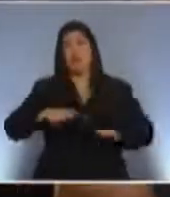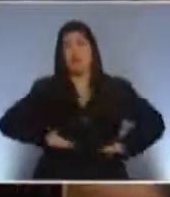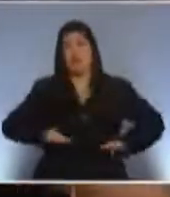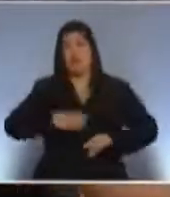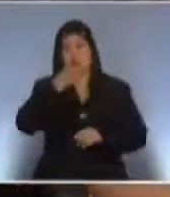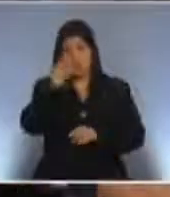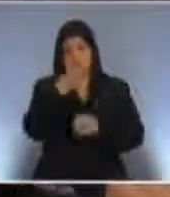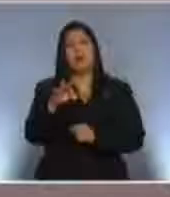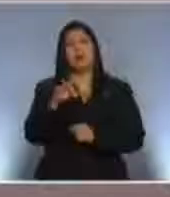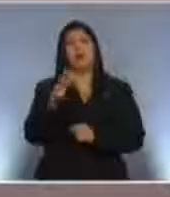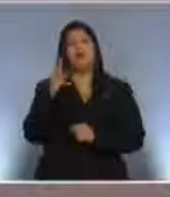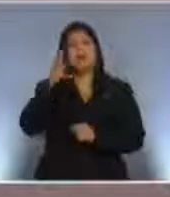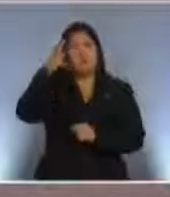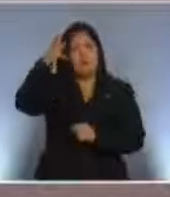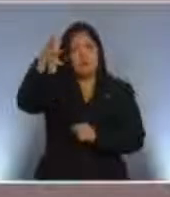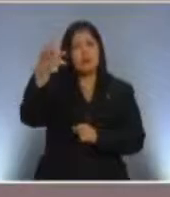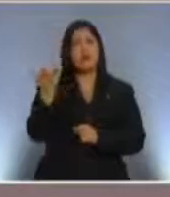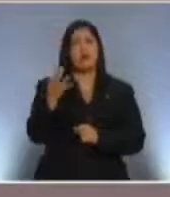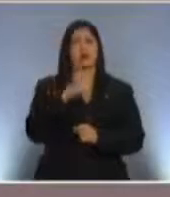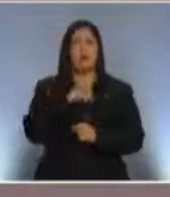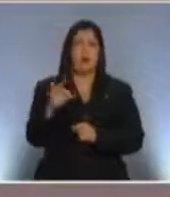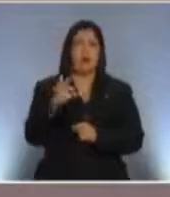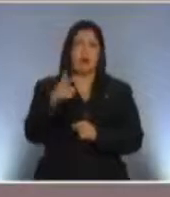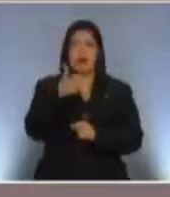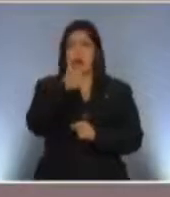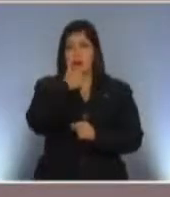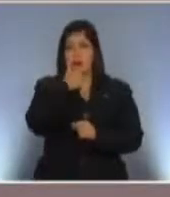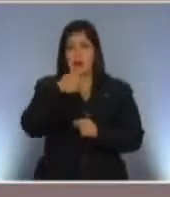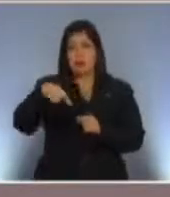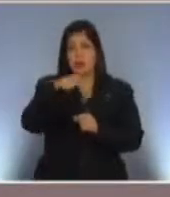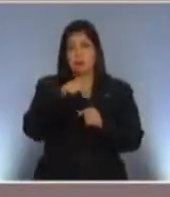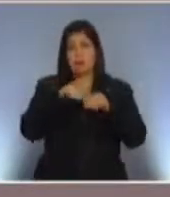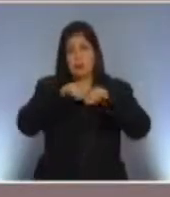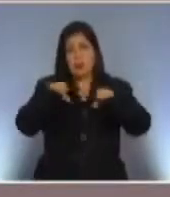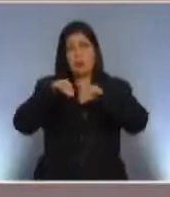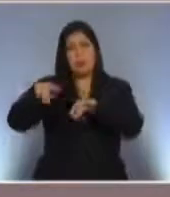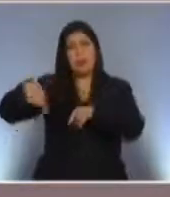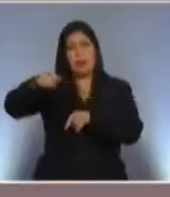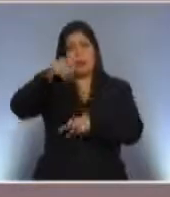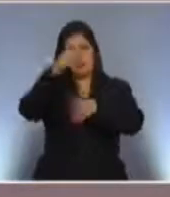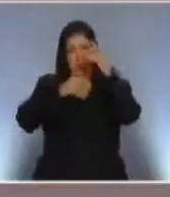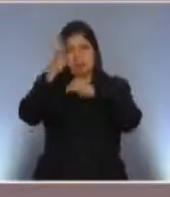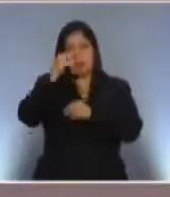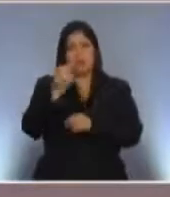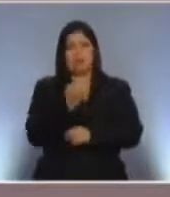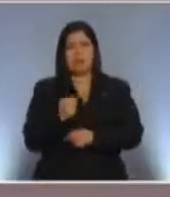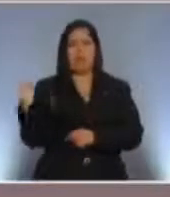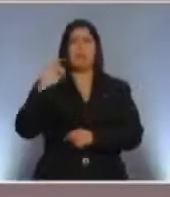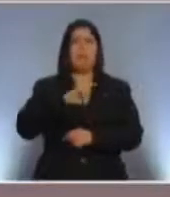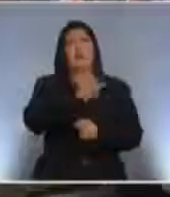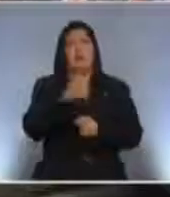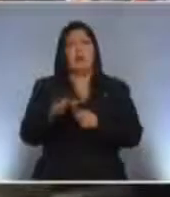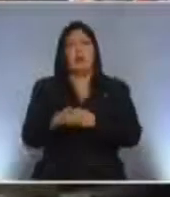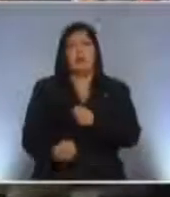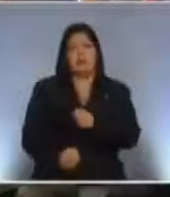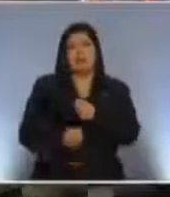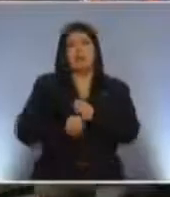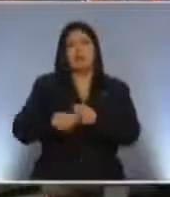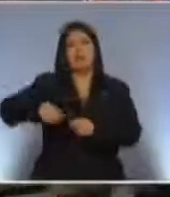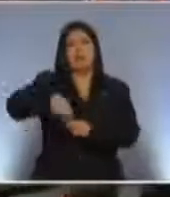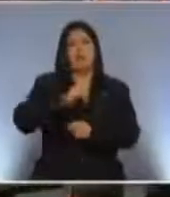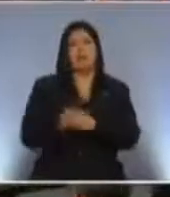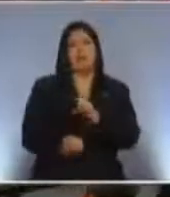podemos vislumbrar un México con dominio de este idioma en 2 décadas o quizá en menos. También